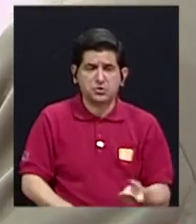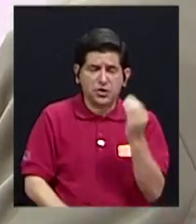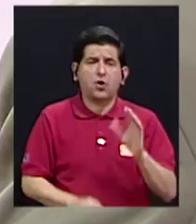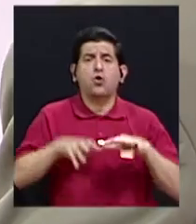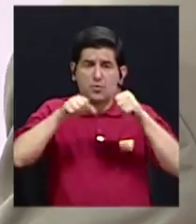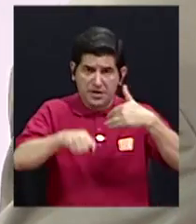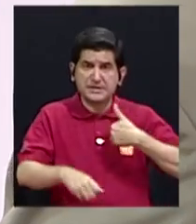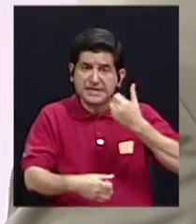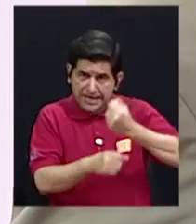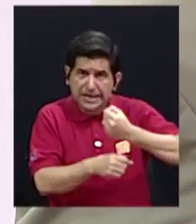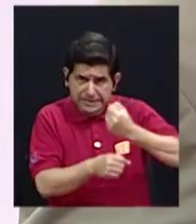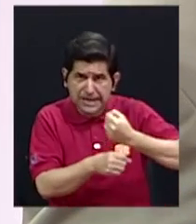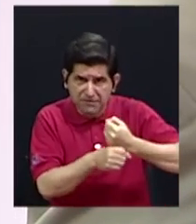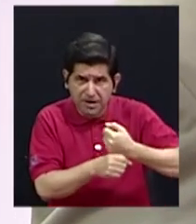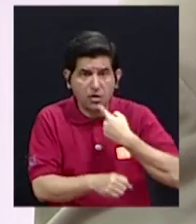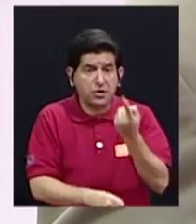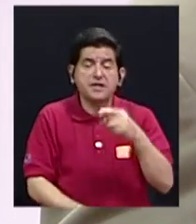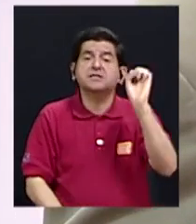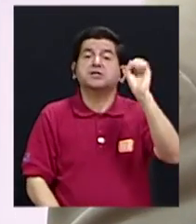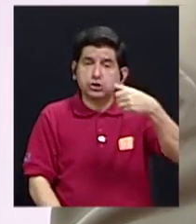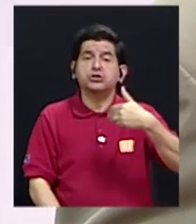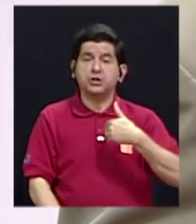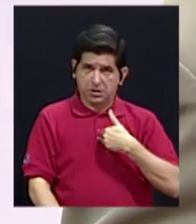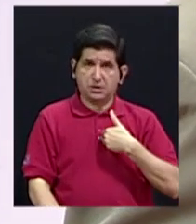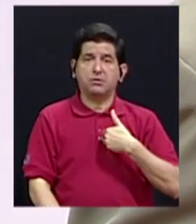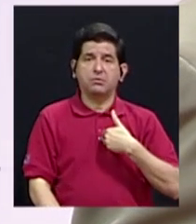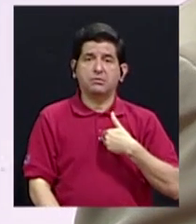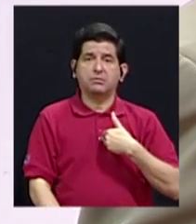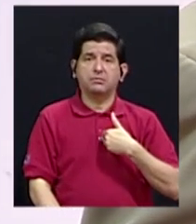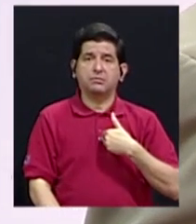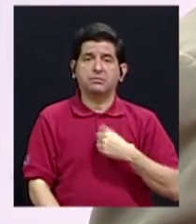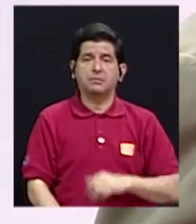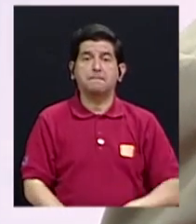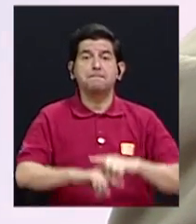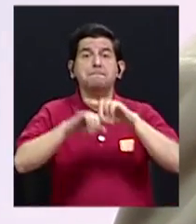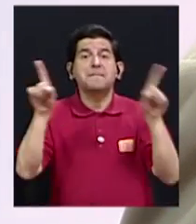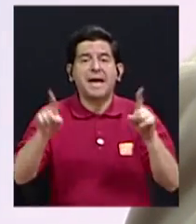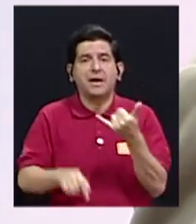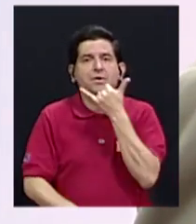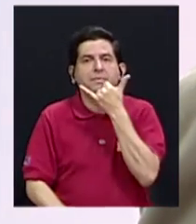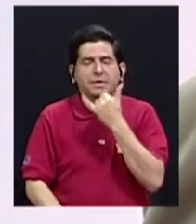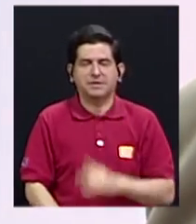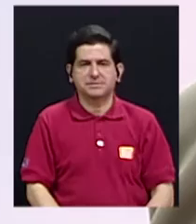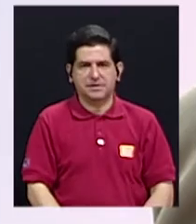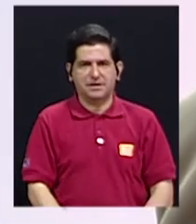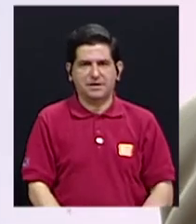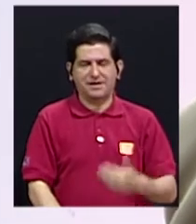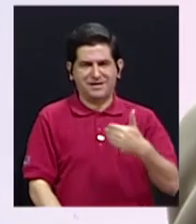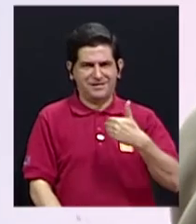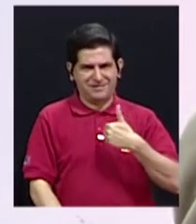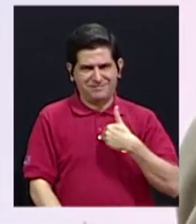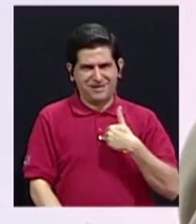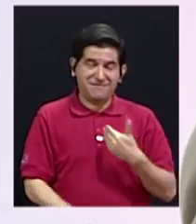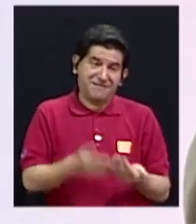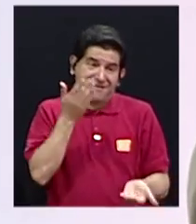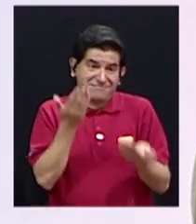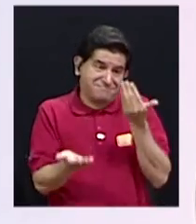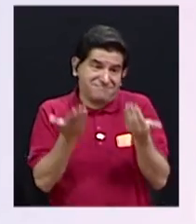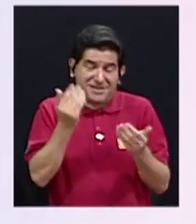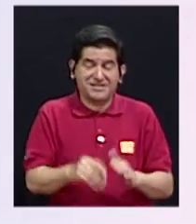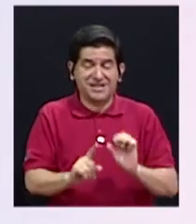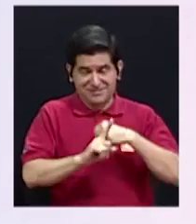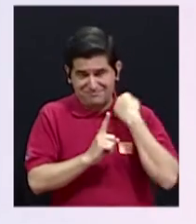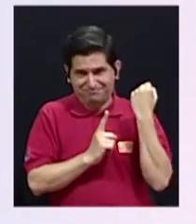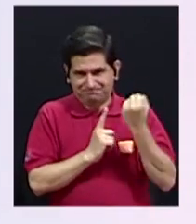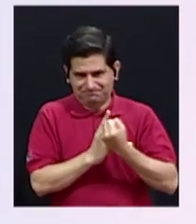graduado usted tiene trabajo elevado si tengo trabajo pero qué pasa que tiene un puede ser que pase